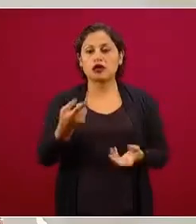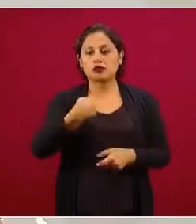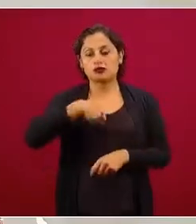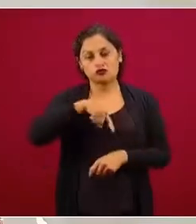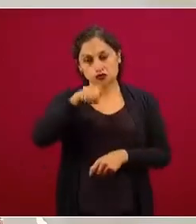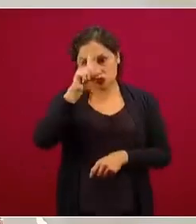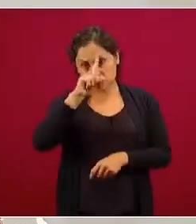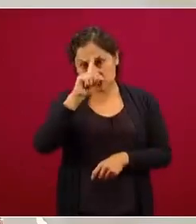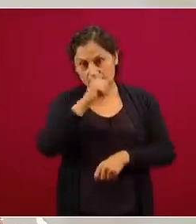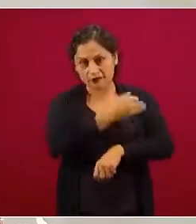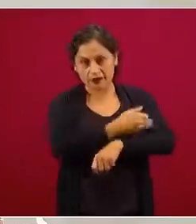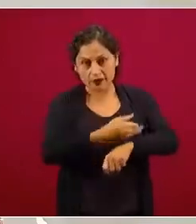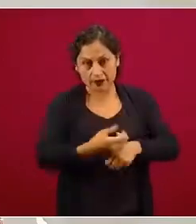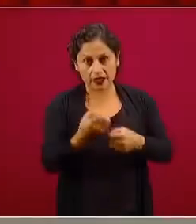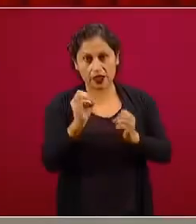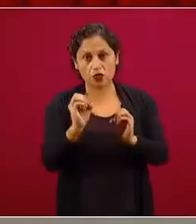social.